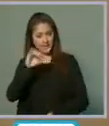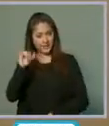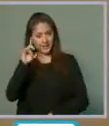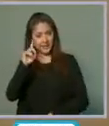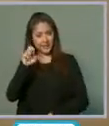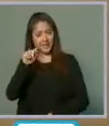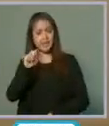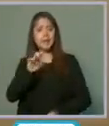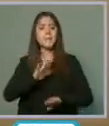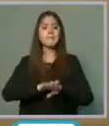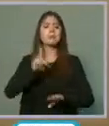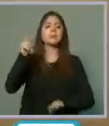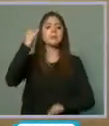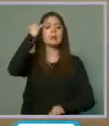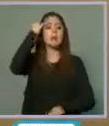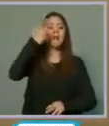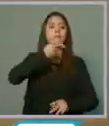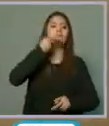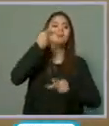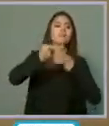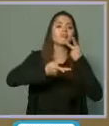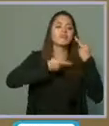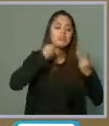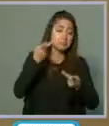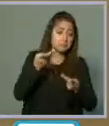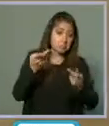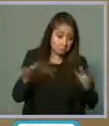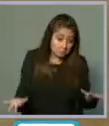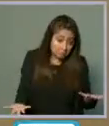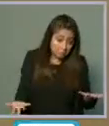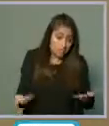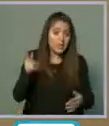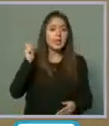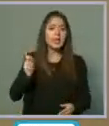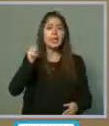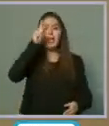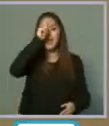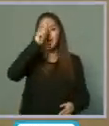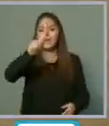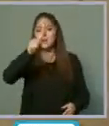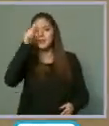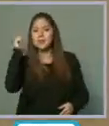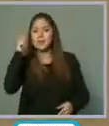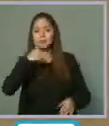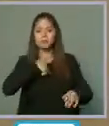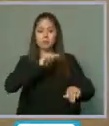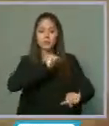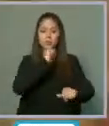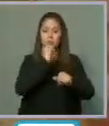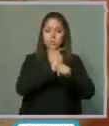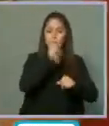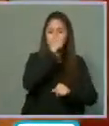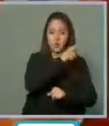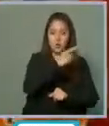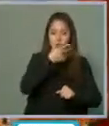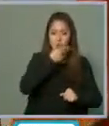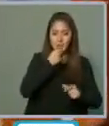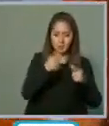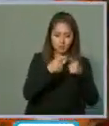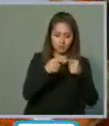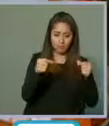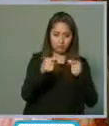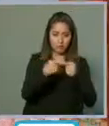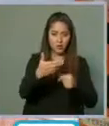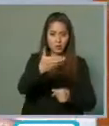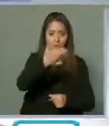labiales. Ok. Y si se ponen a pensar, es mucho más fácil ver a un japonés con un ¿Cubrebocas? tapabocas, con